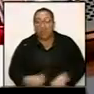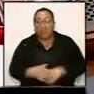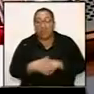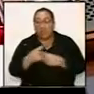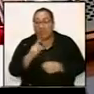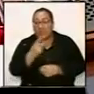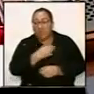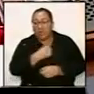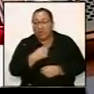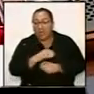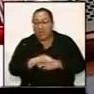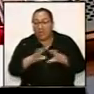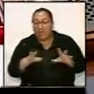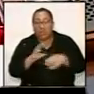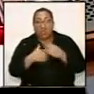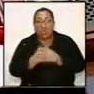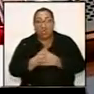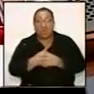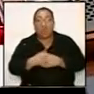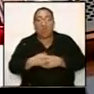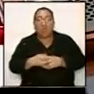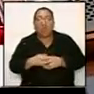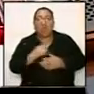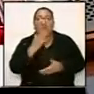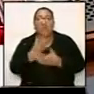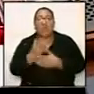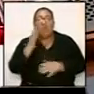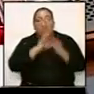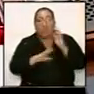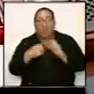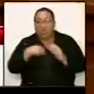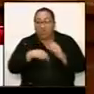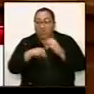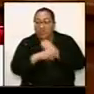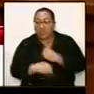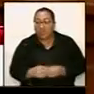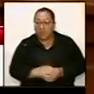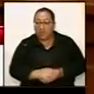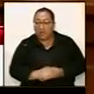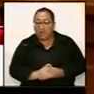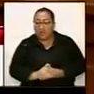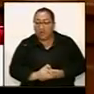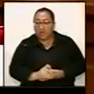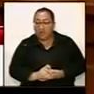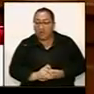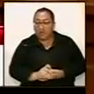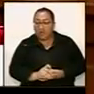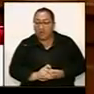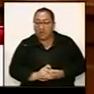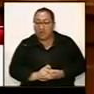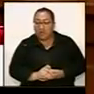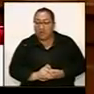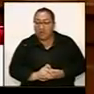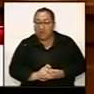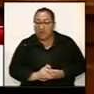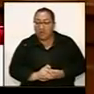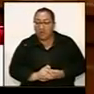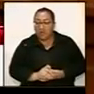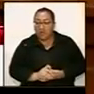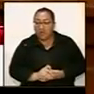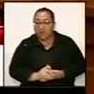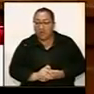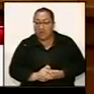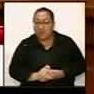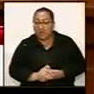me parece que abarca gran parte de la problemática que aqueja a nuestro país. Sin embargo, considero que se exagera en el uso